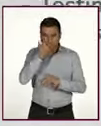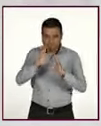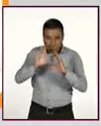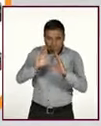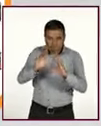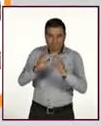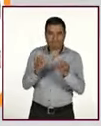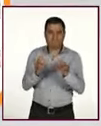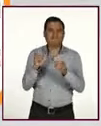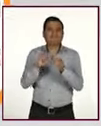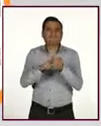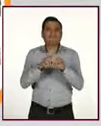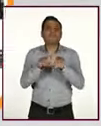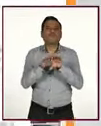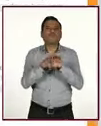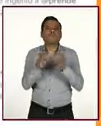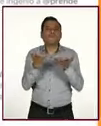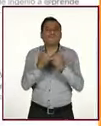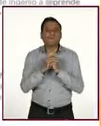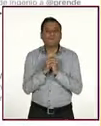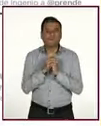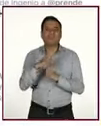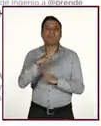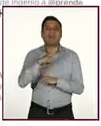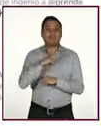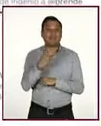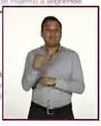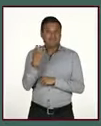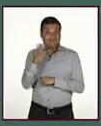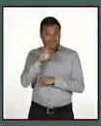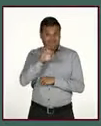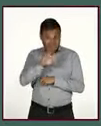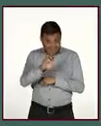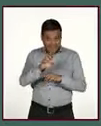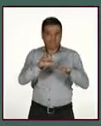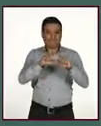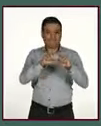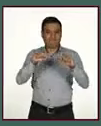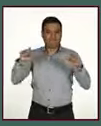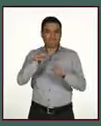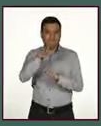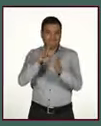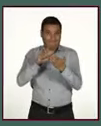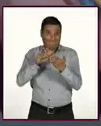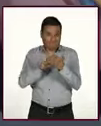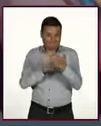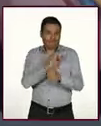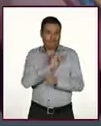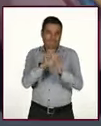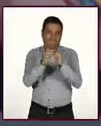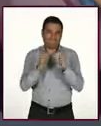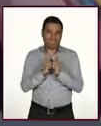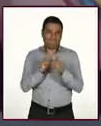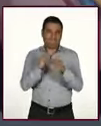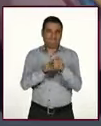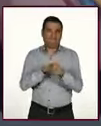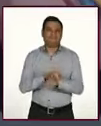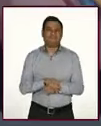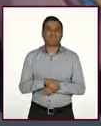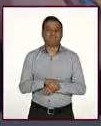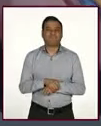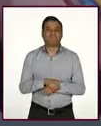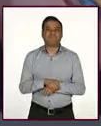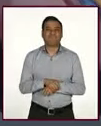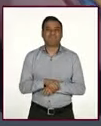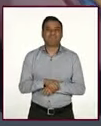parte, el enlace está disponible en el chat de comentarios de esta transmisión. Ahí está.